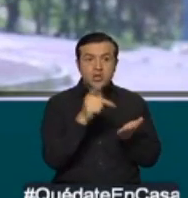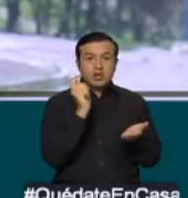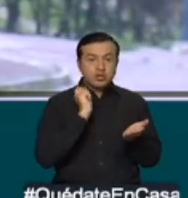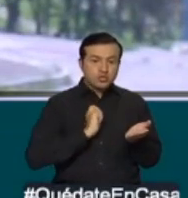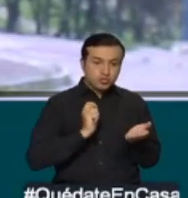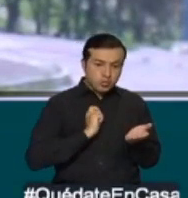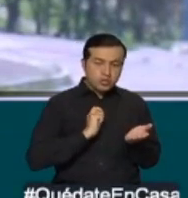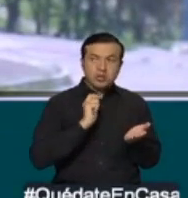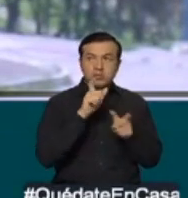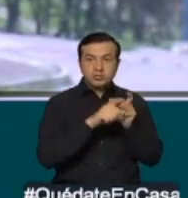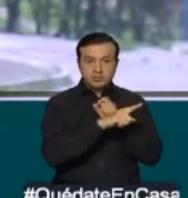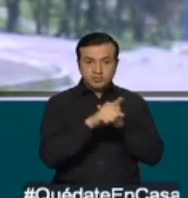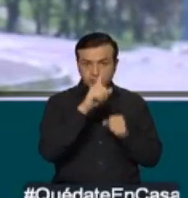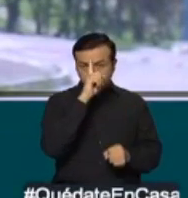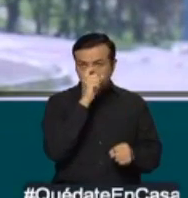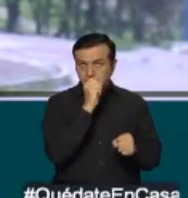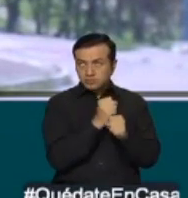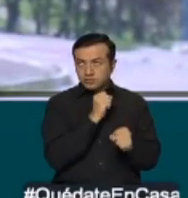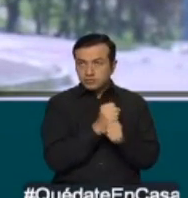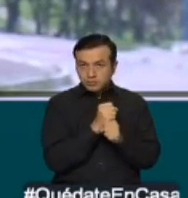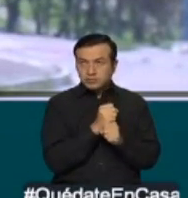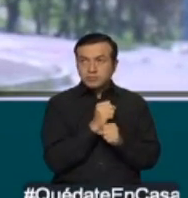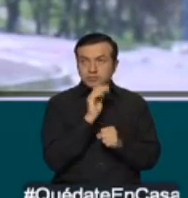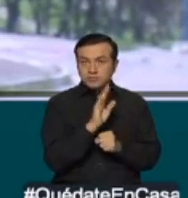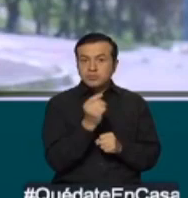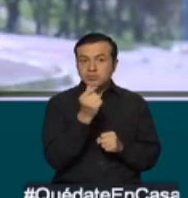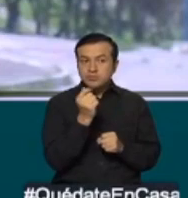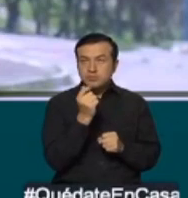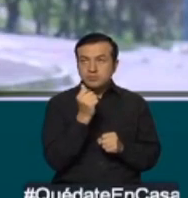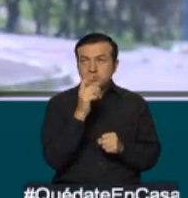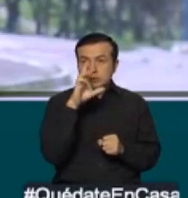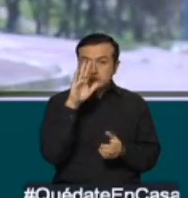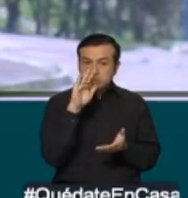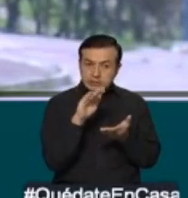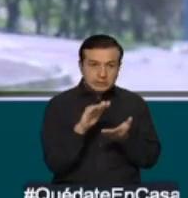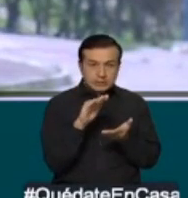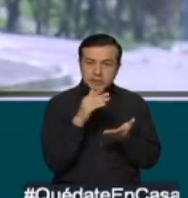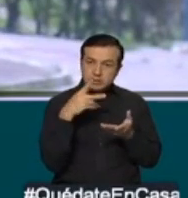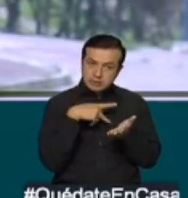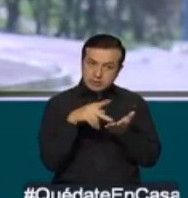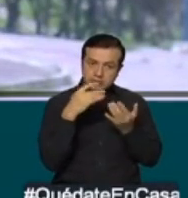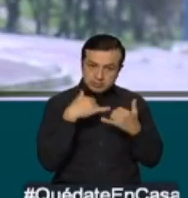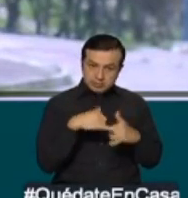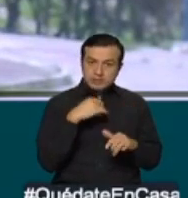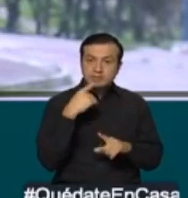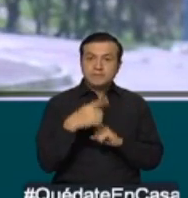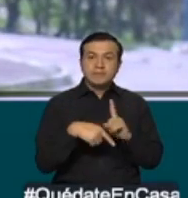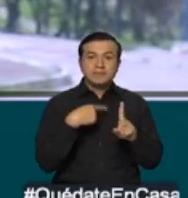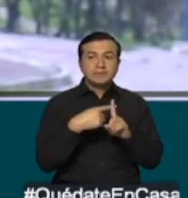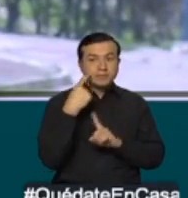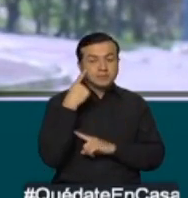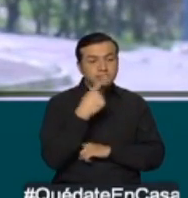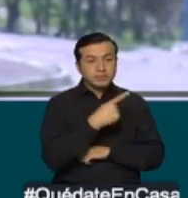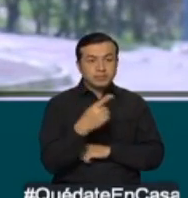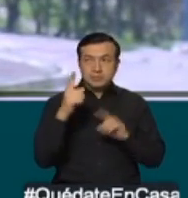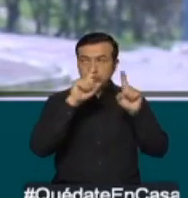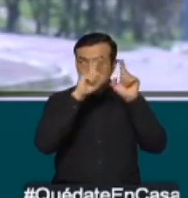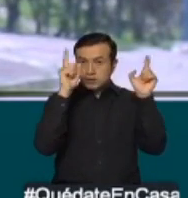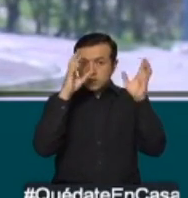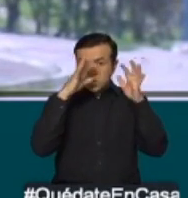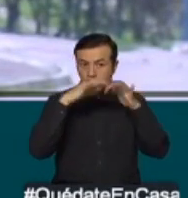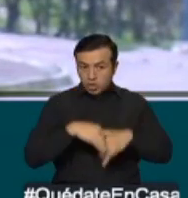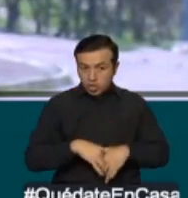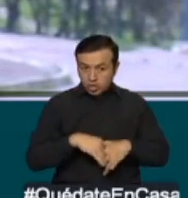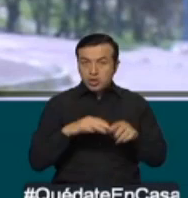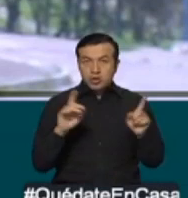de quienes están sirviendo que por lo menos en sus ingresos no se vean tan mermados y al final esto no permita que la empresa colapse